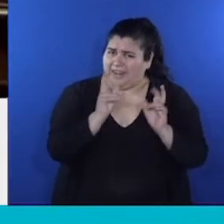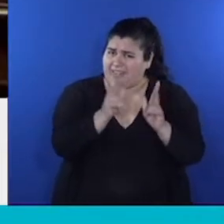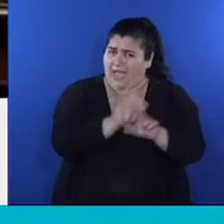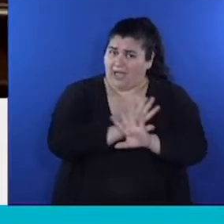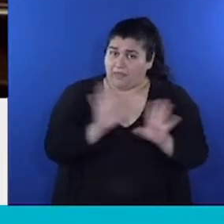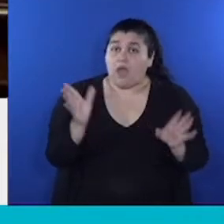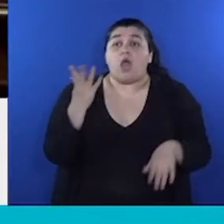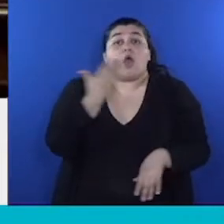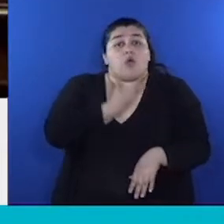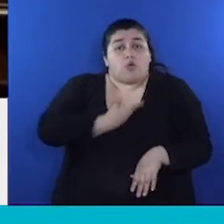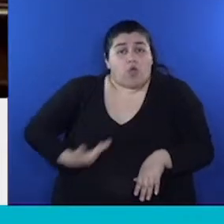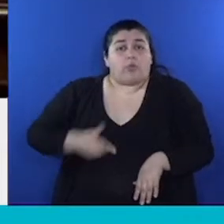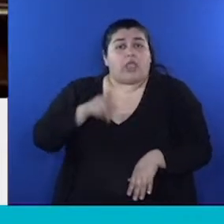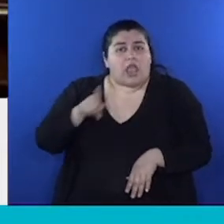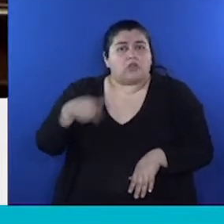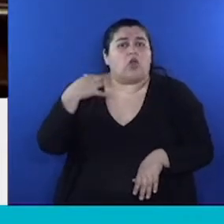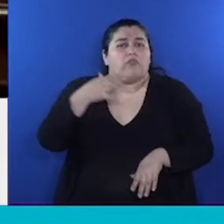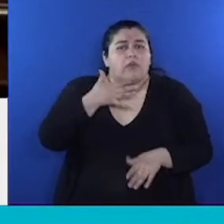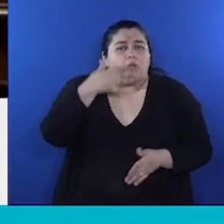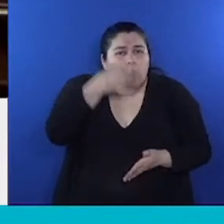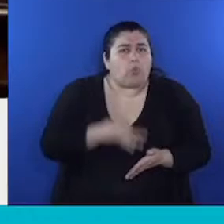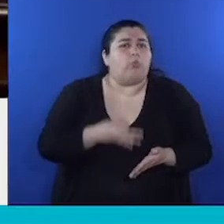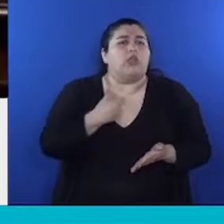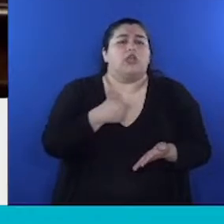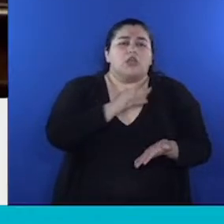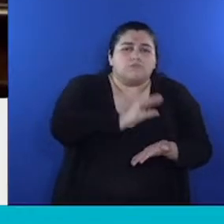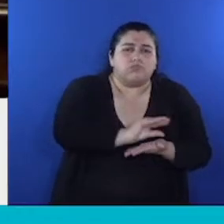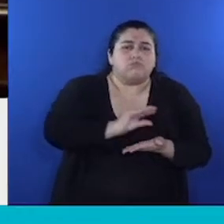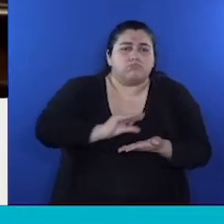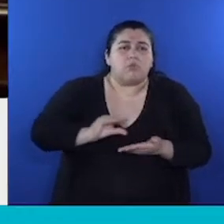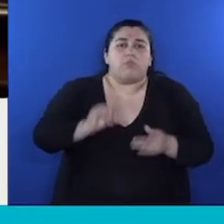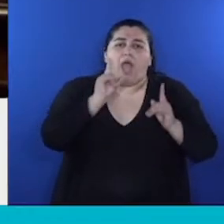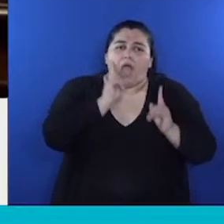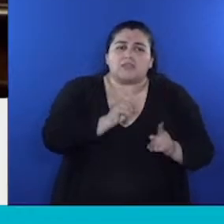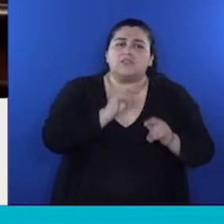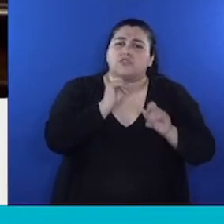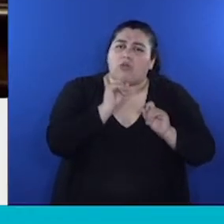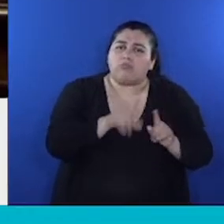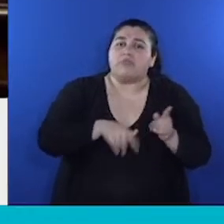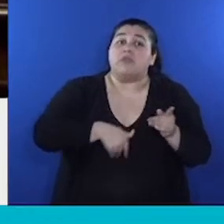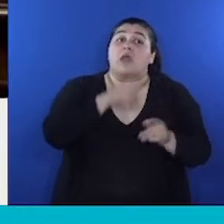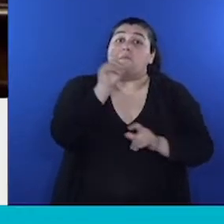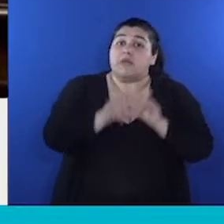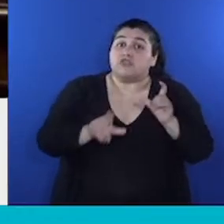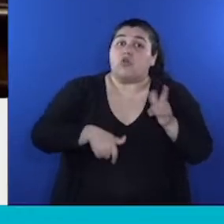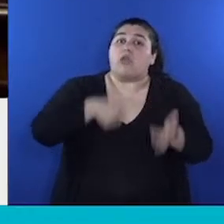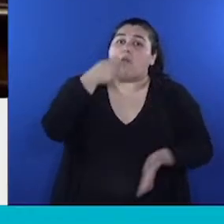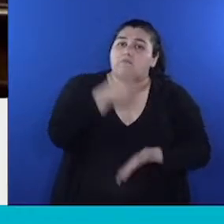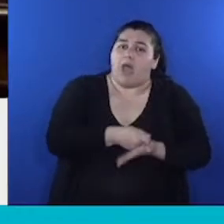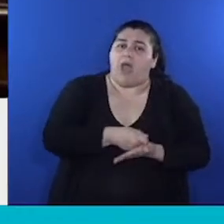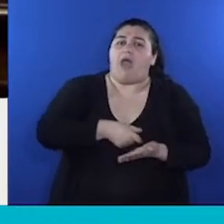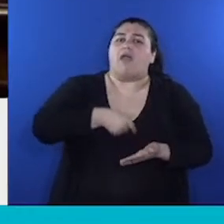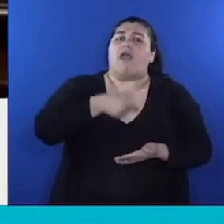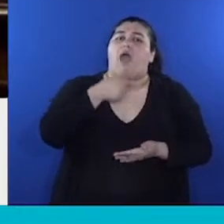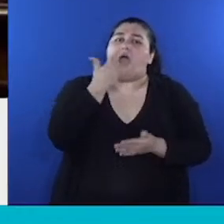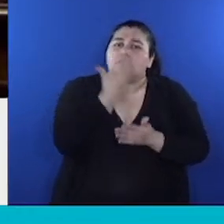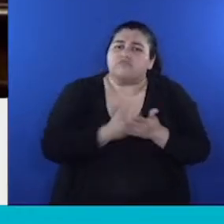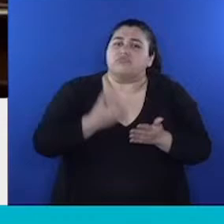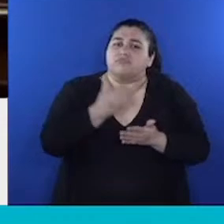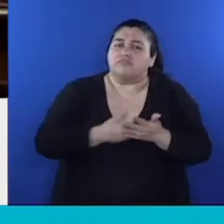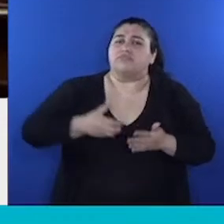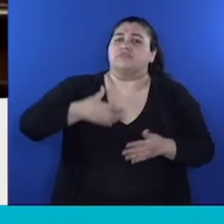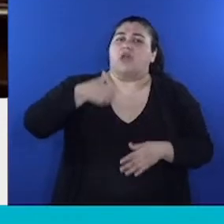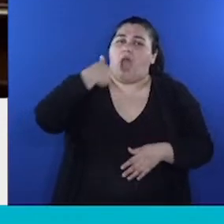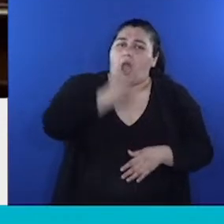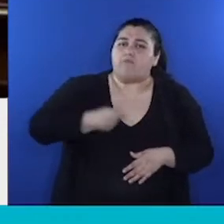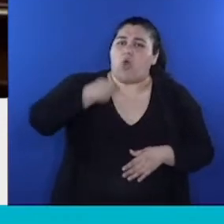Buenos Aires tiene que cumplir con las prestaciones a las cuales está obligada IOMA y quienes pagan y están al día, como corresponde, con sus aportes a